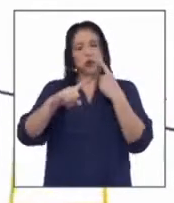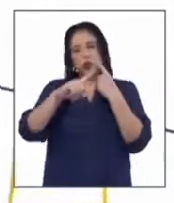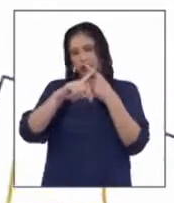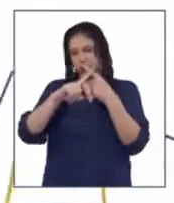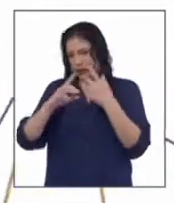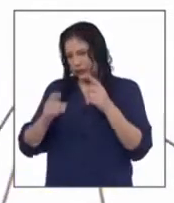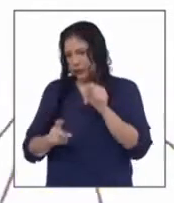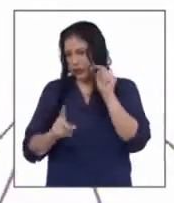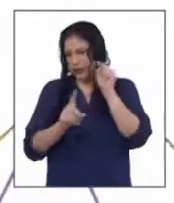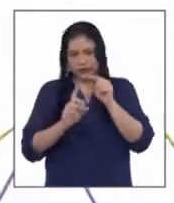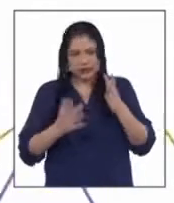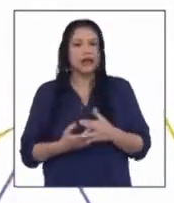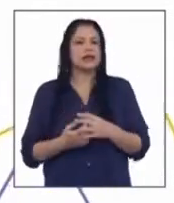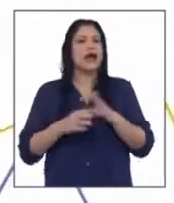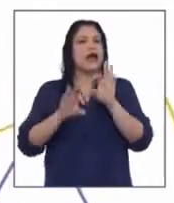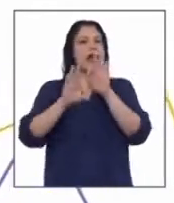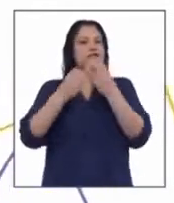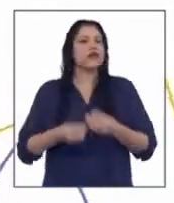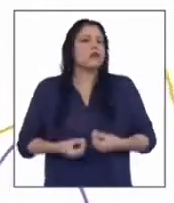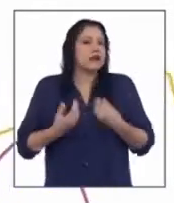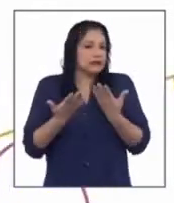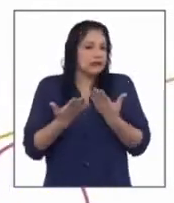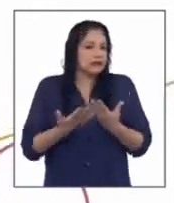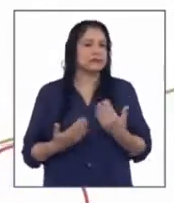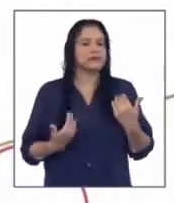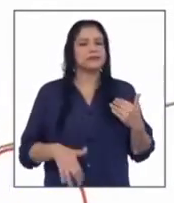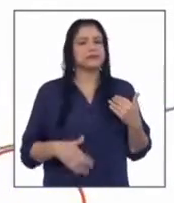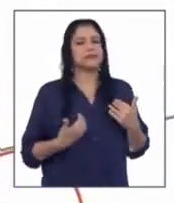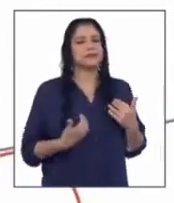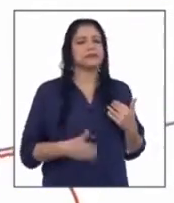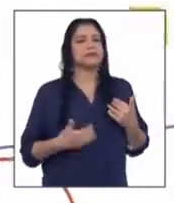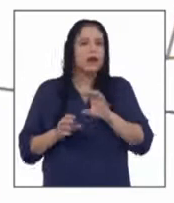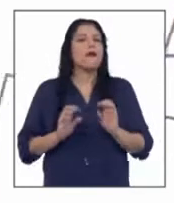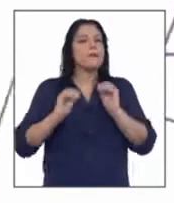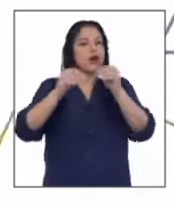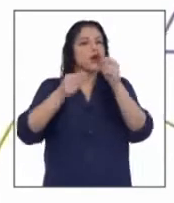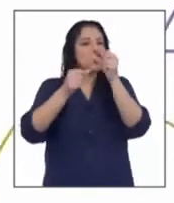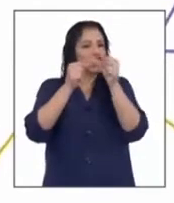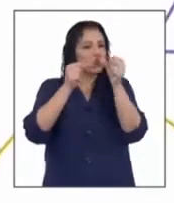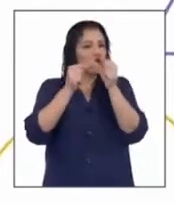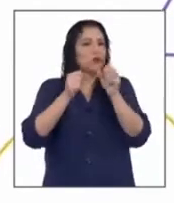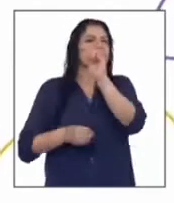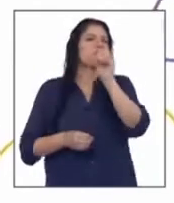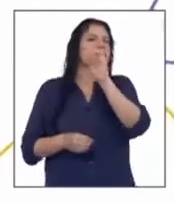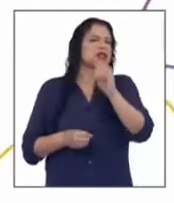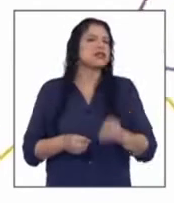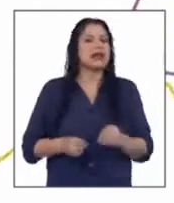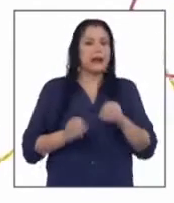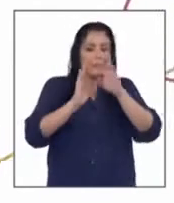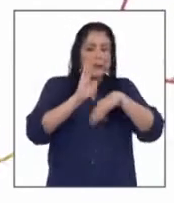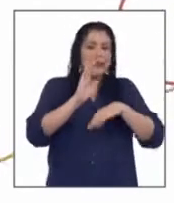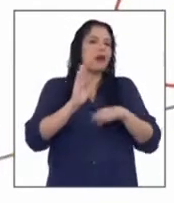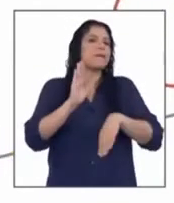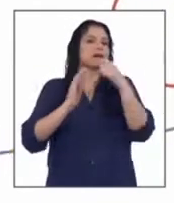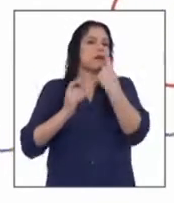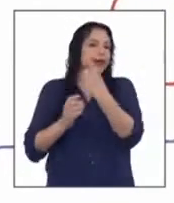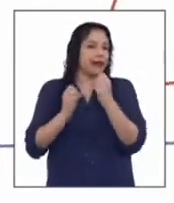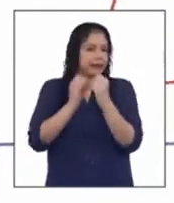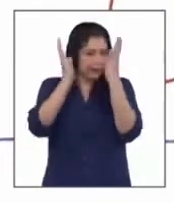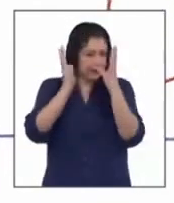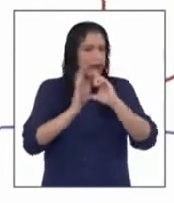presentaban tenían muchas cifras, las cuales ahora sabemos que se pueden simplificar haciendo uso de notaciones exponenciales o científicas.